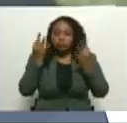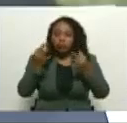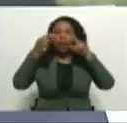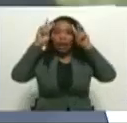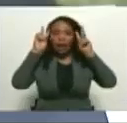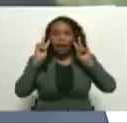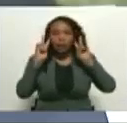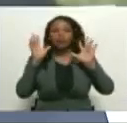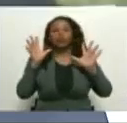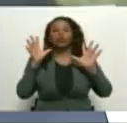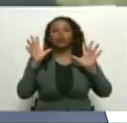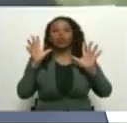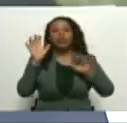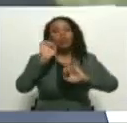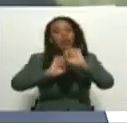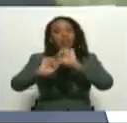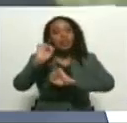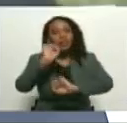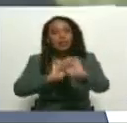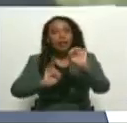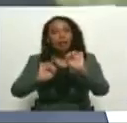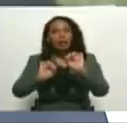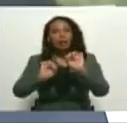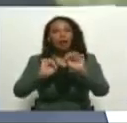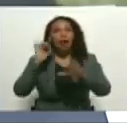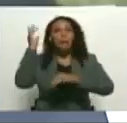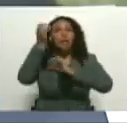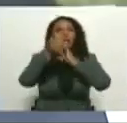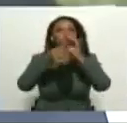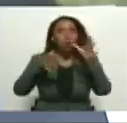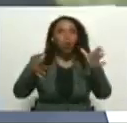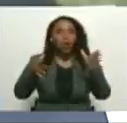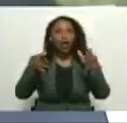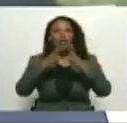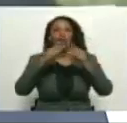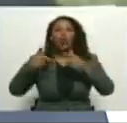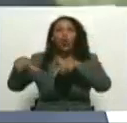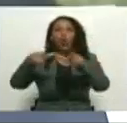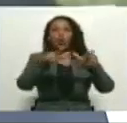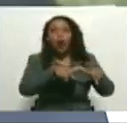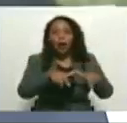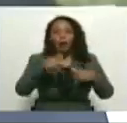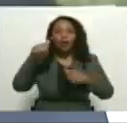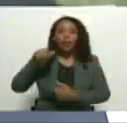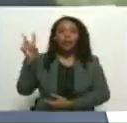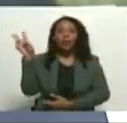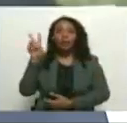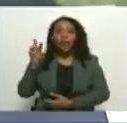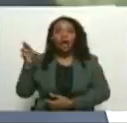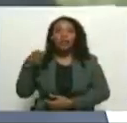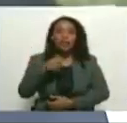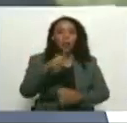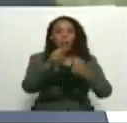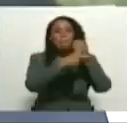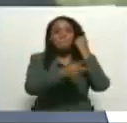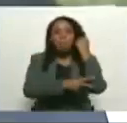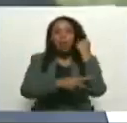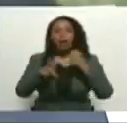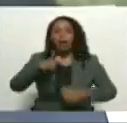¿eh? Defender la Amazonía, defender los Andes, defender nuestras montañas, nuestros ríos, nuestros parques, nuestros